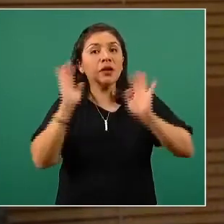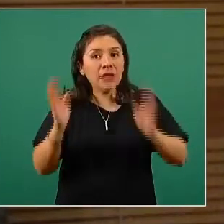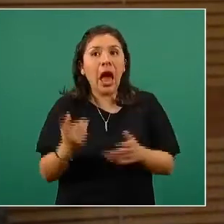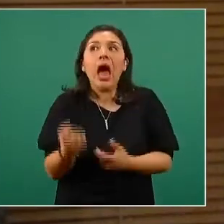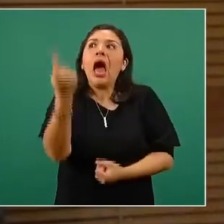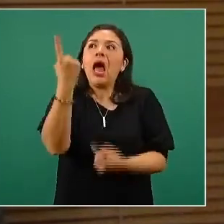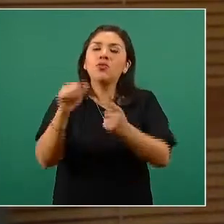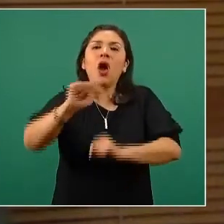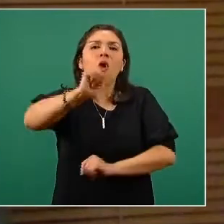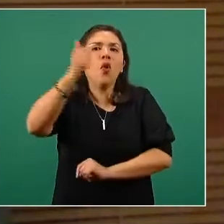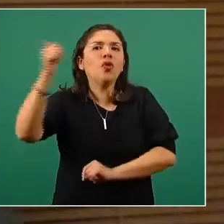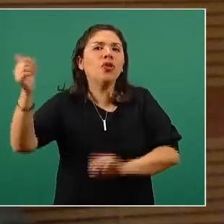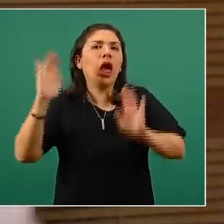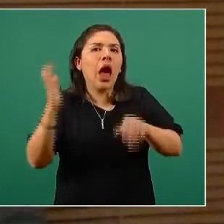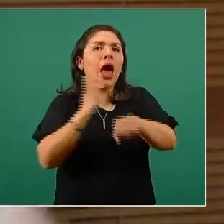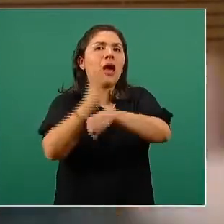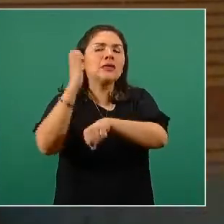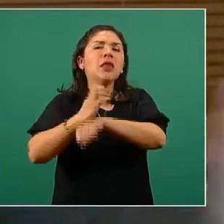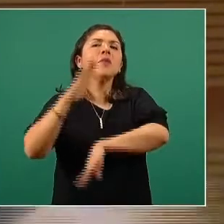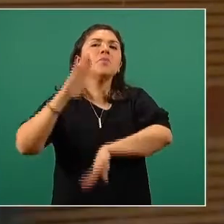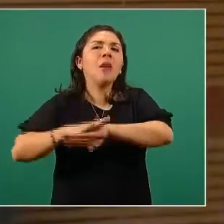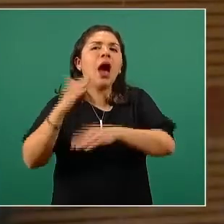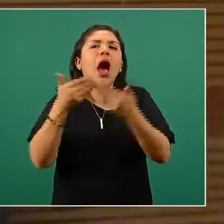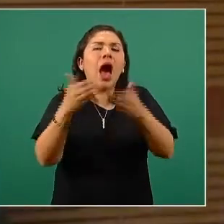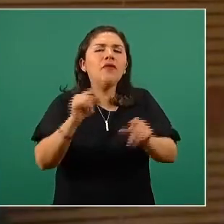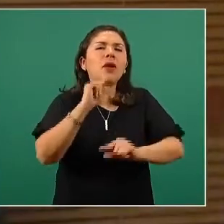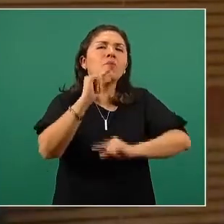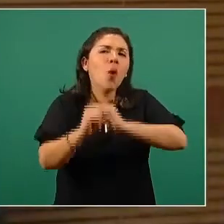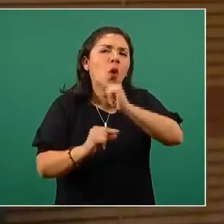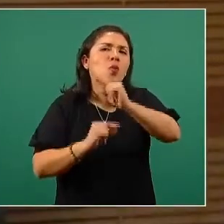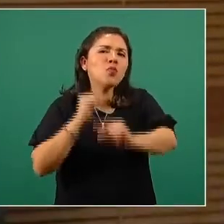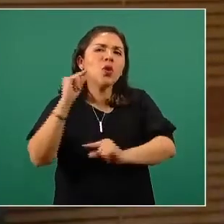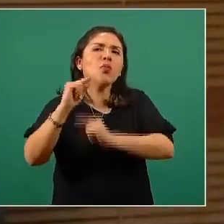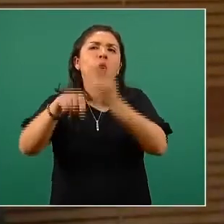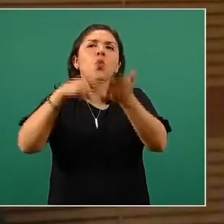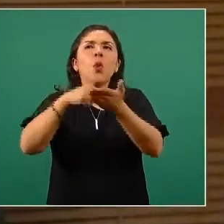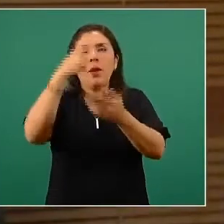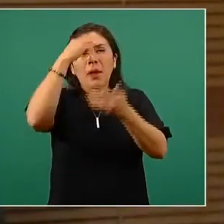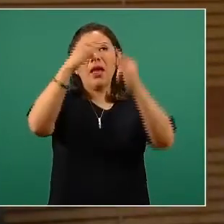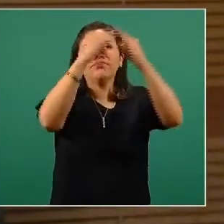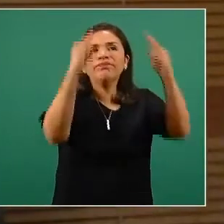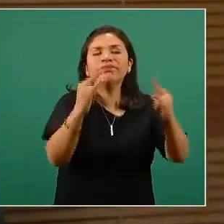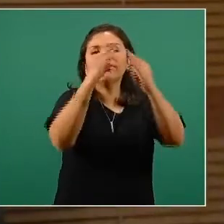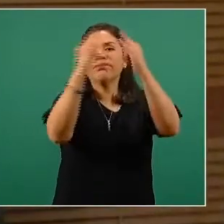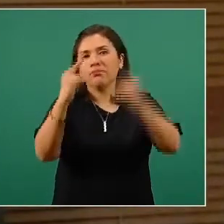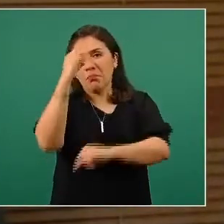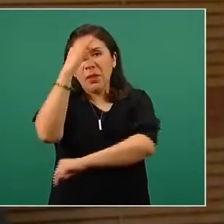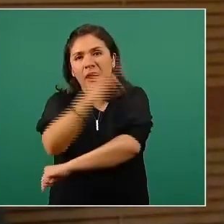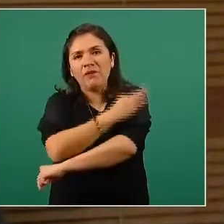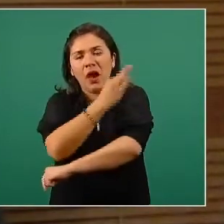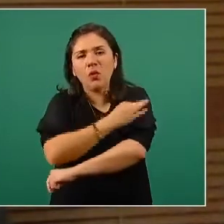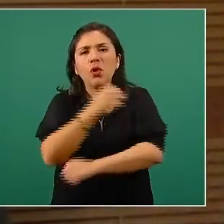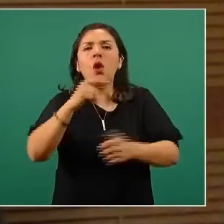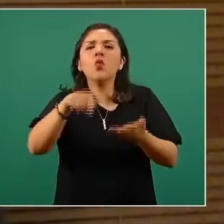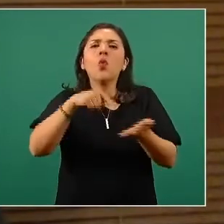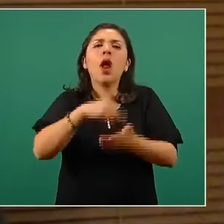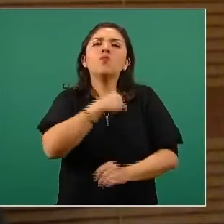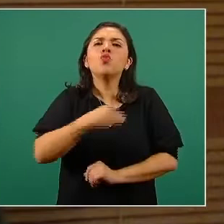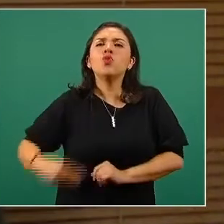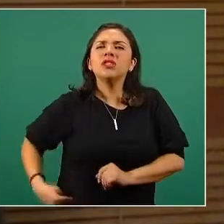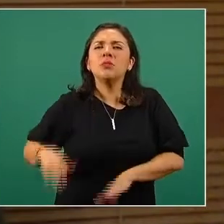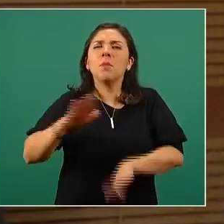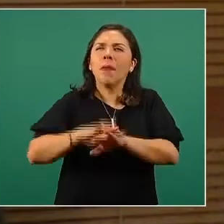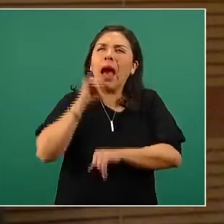otras entidades que han tenido que abrir paulatinamente sitios de vacunación en los municipios rurales en donde